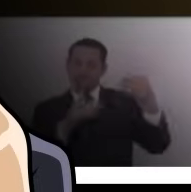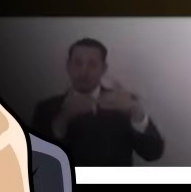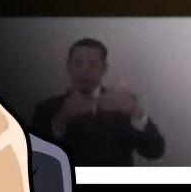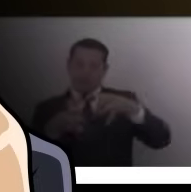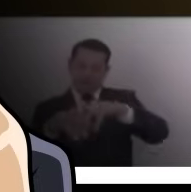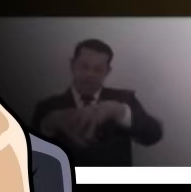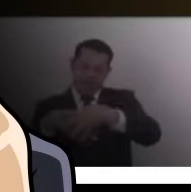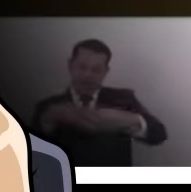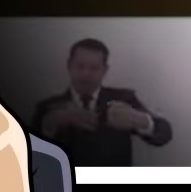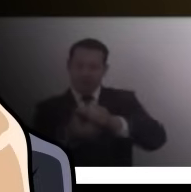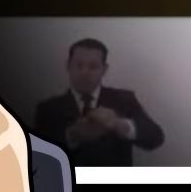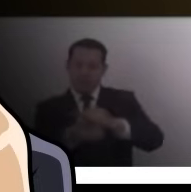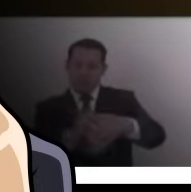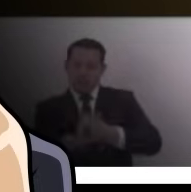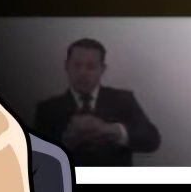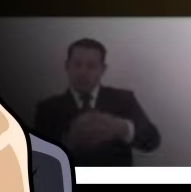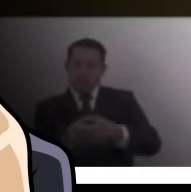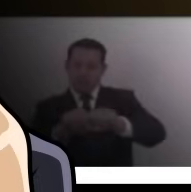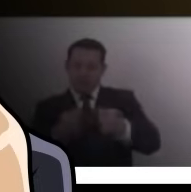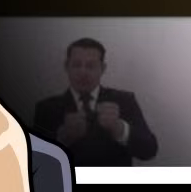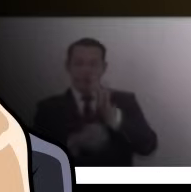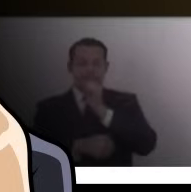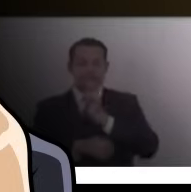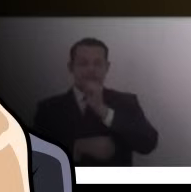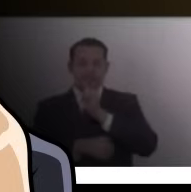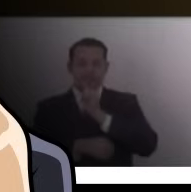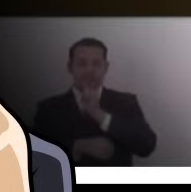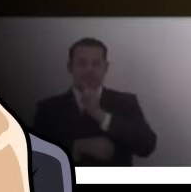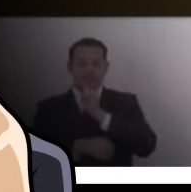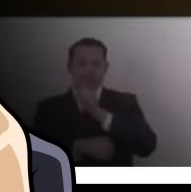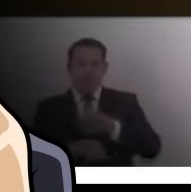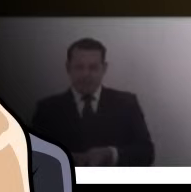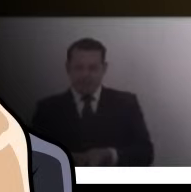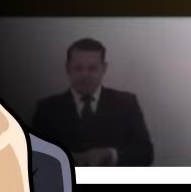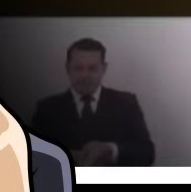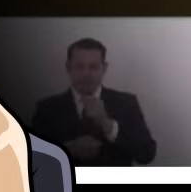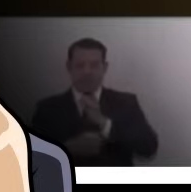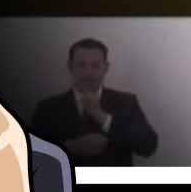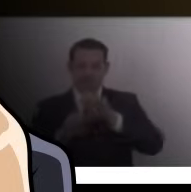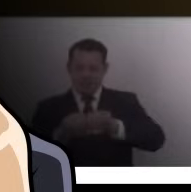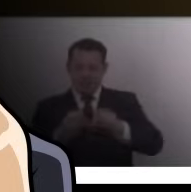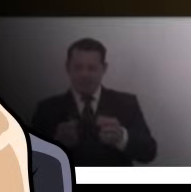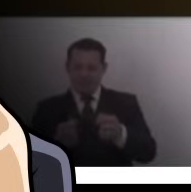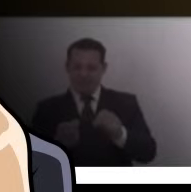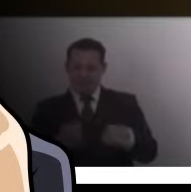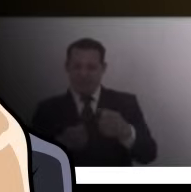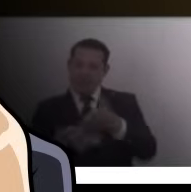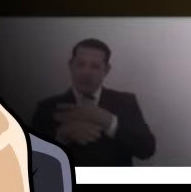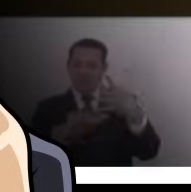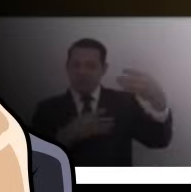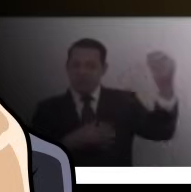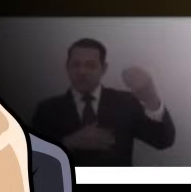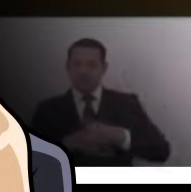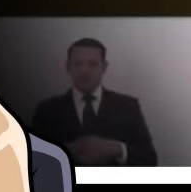incluso arrancaron los lavamanos y destrozaron los baños, los mingitorios. Los quebraron